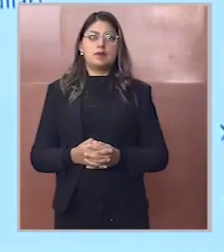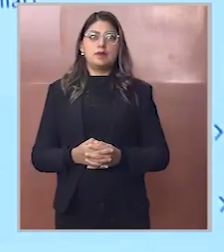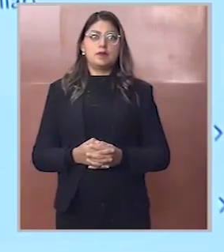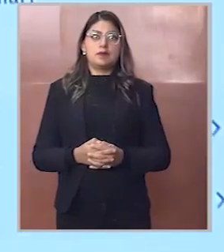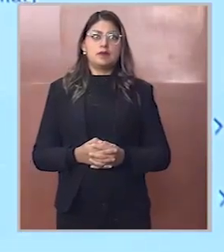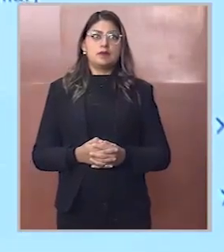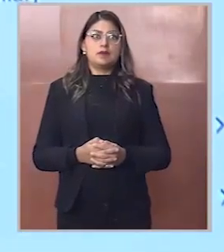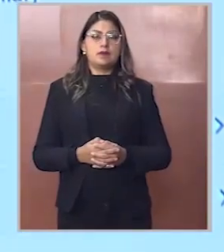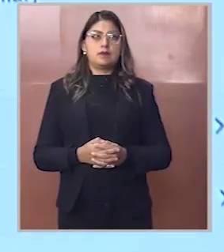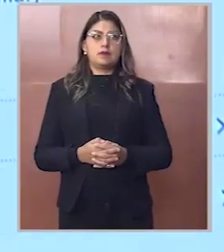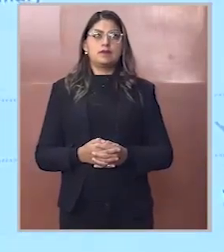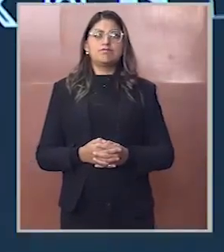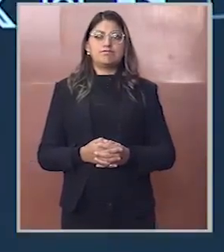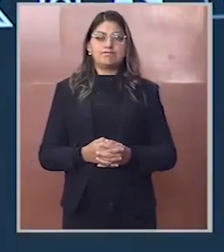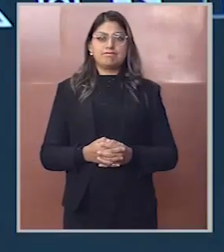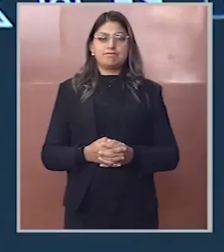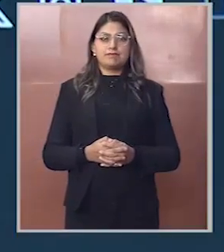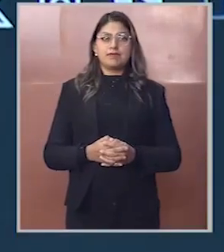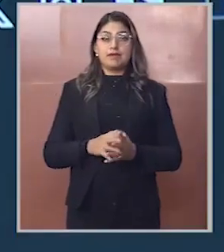much